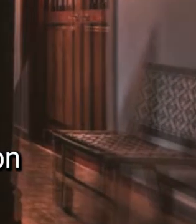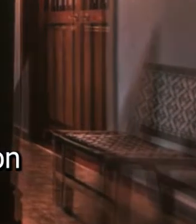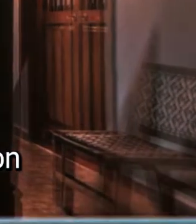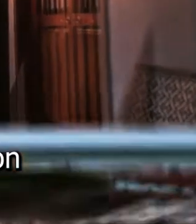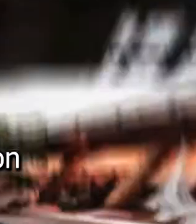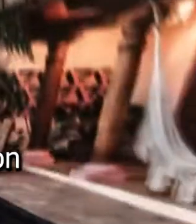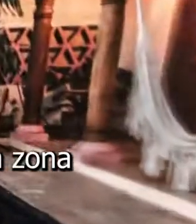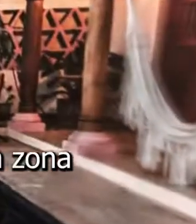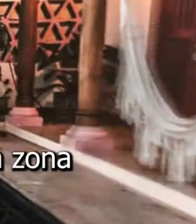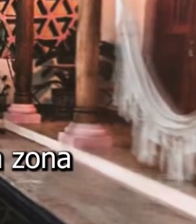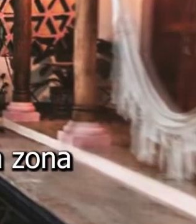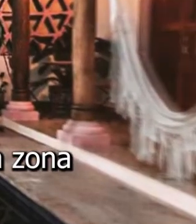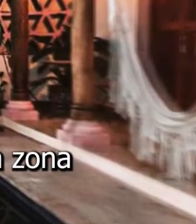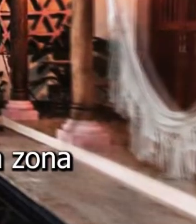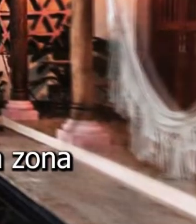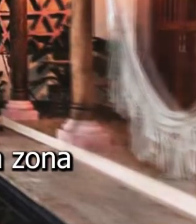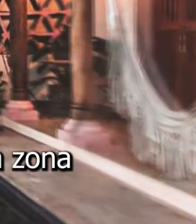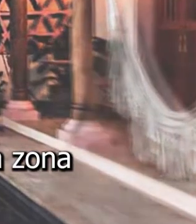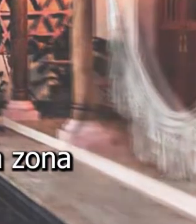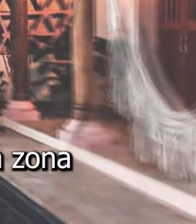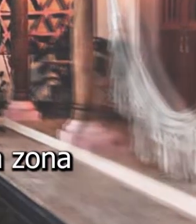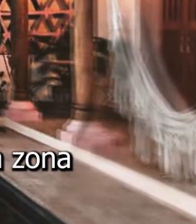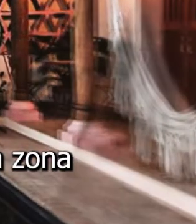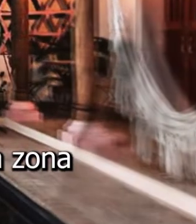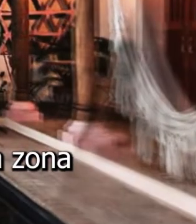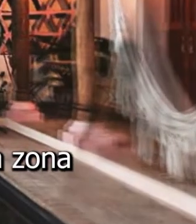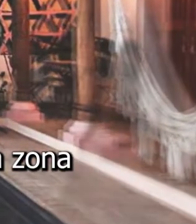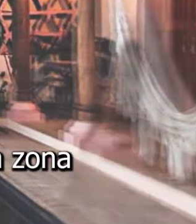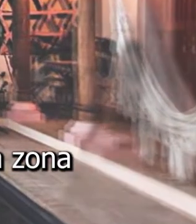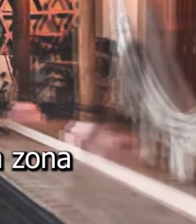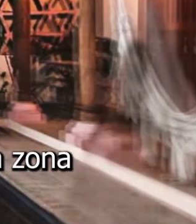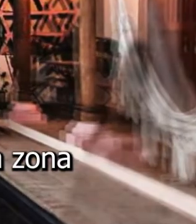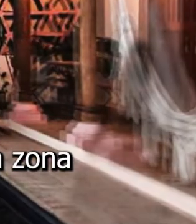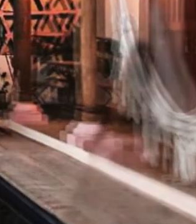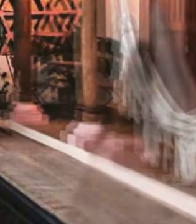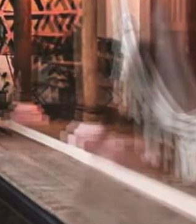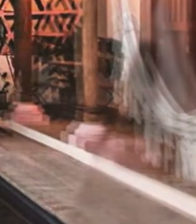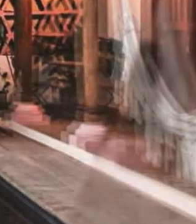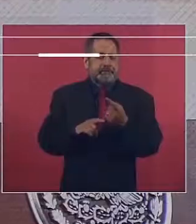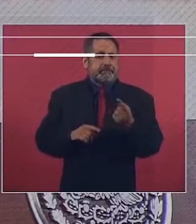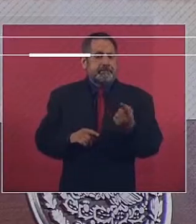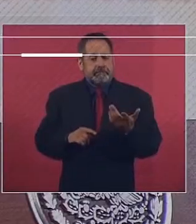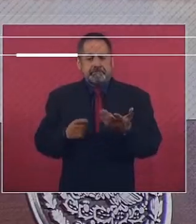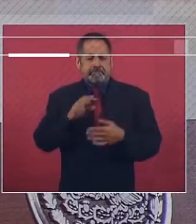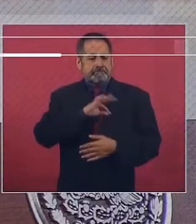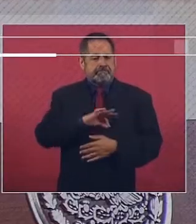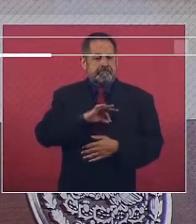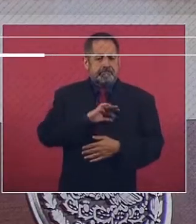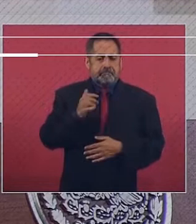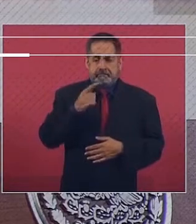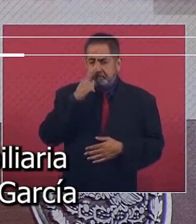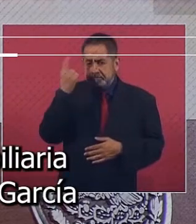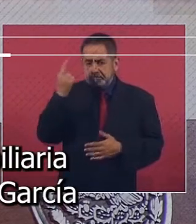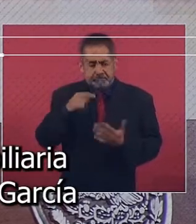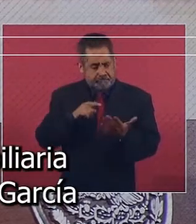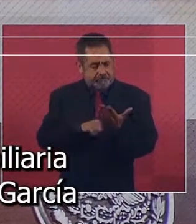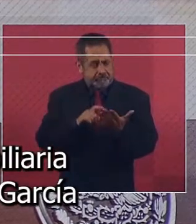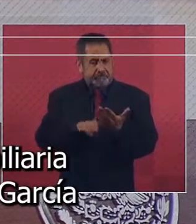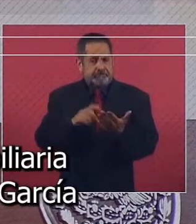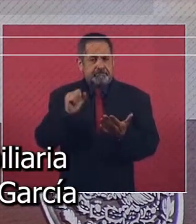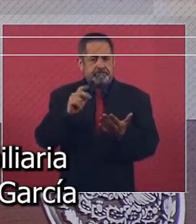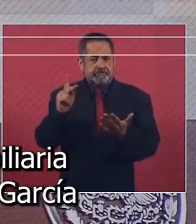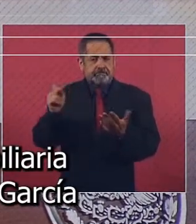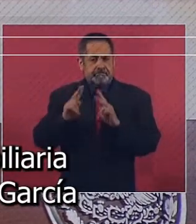el exdelegado Bruno Fajardo, actual director de la zona Golfo Centro de la Profeco. Sheffield participa también